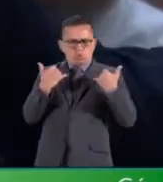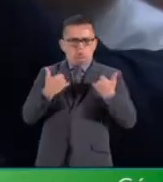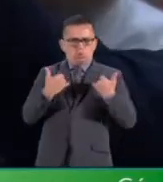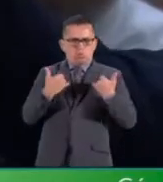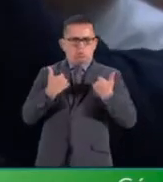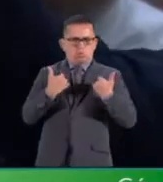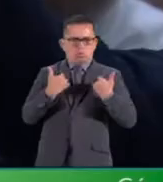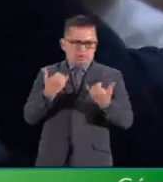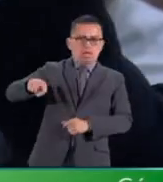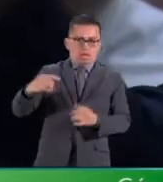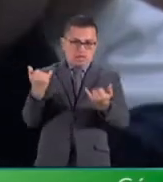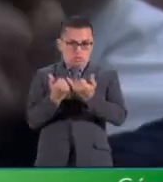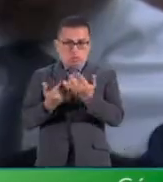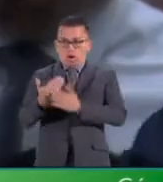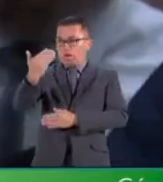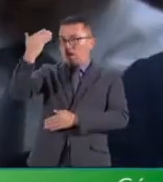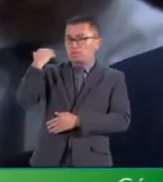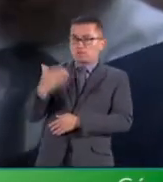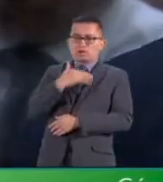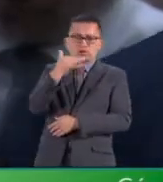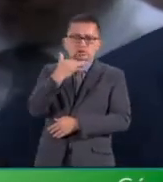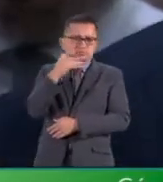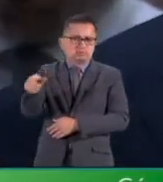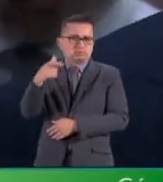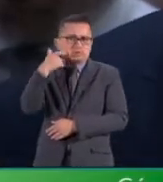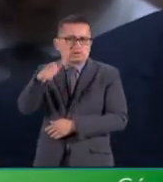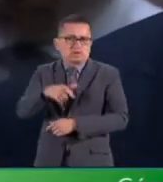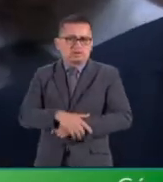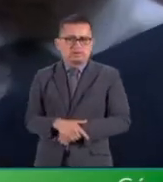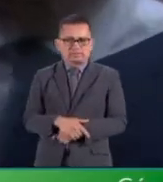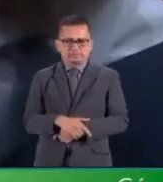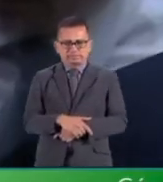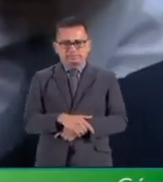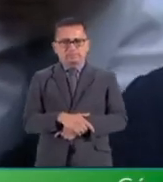el pasado de corrupción ni el presente de destrucción.